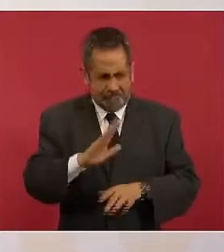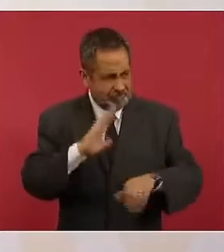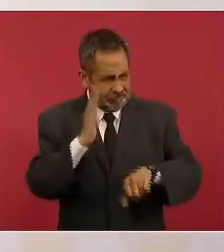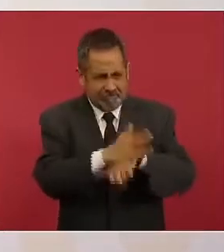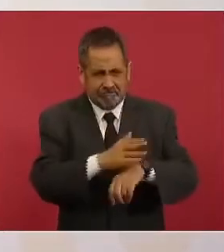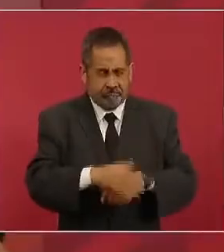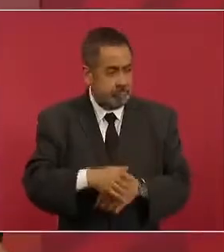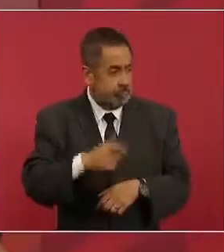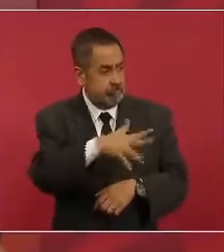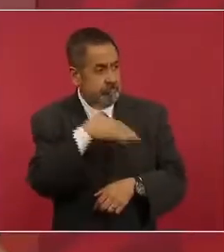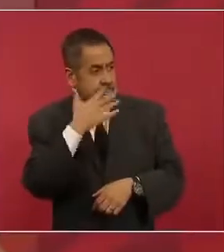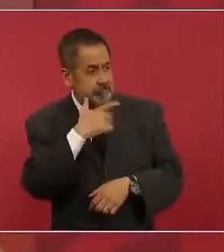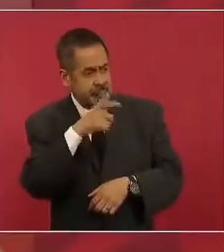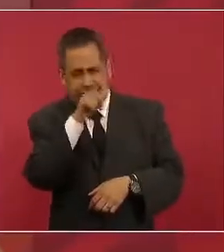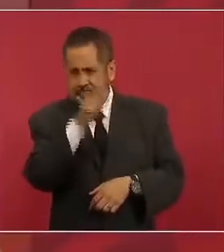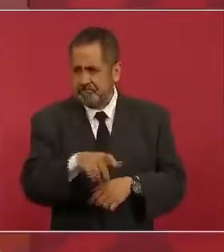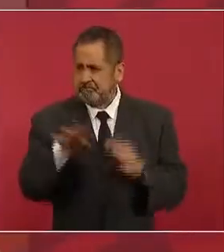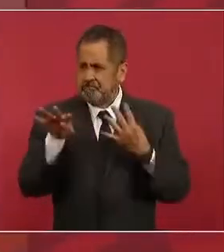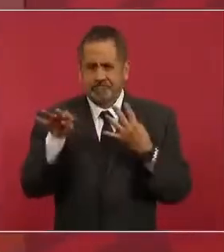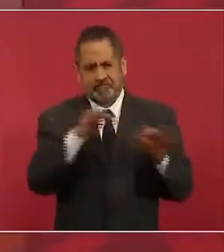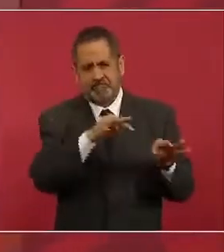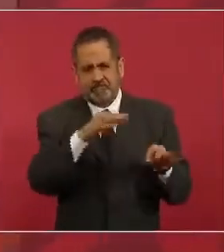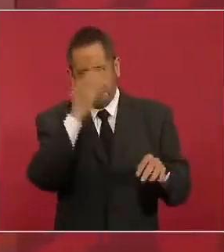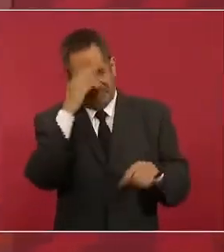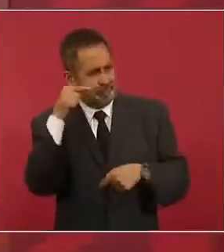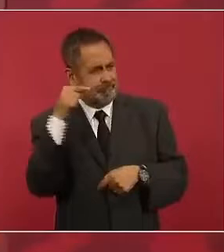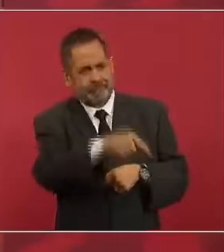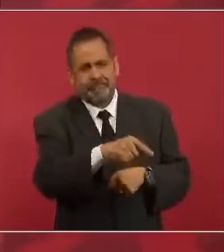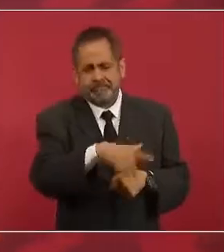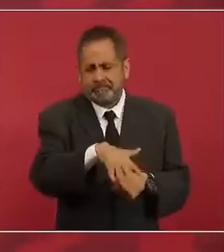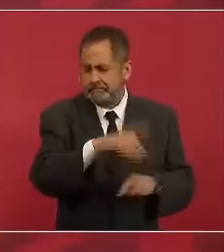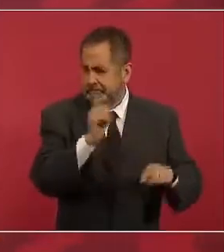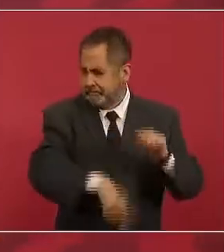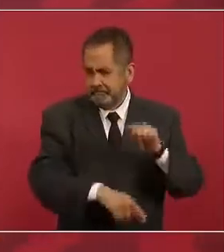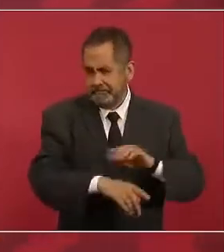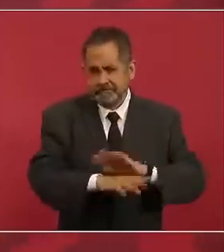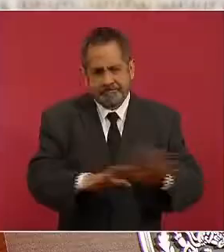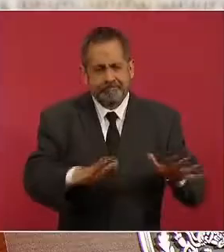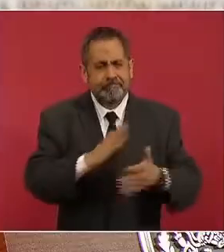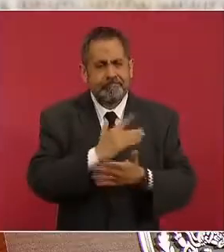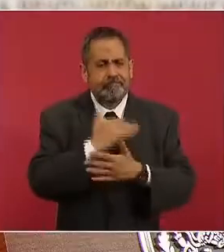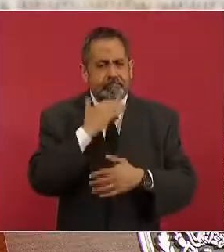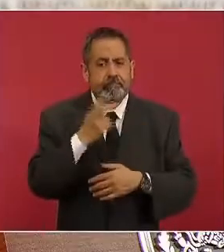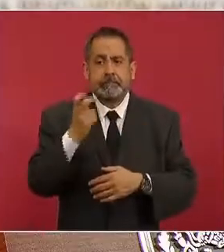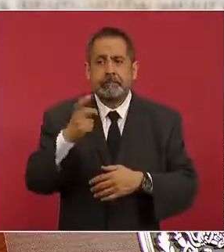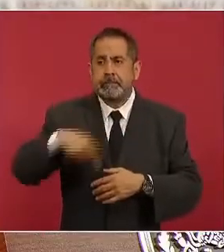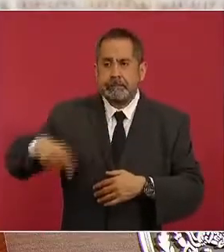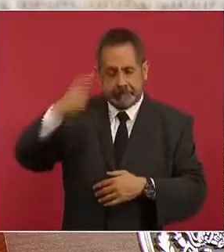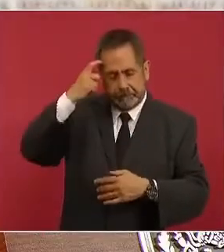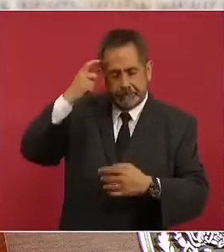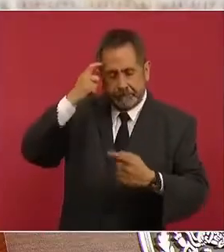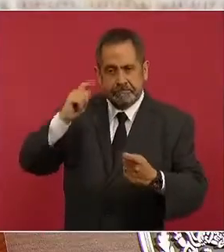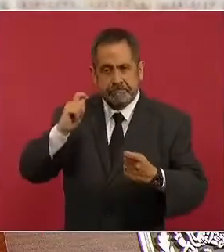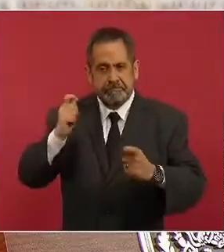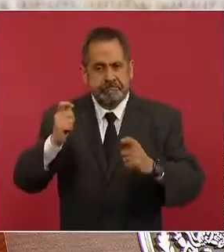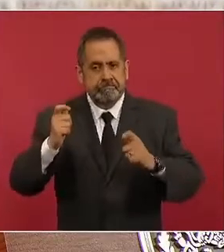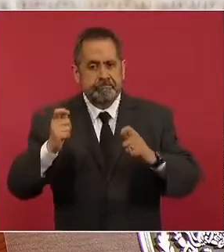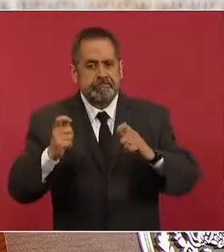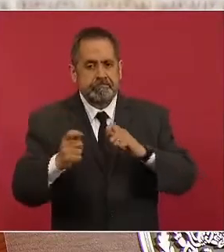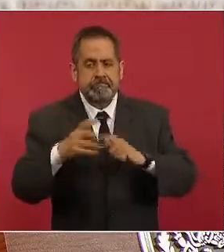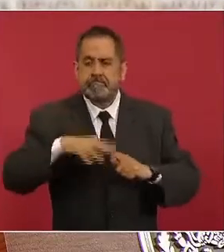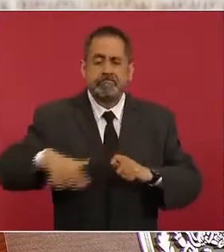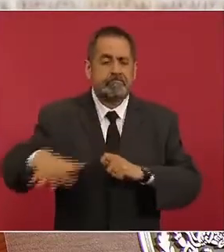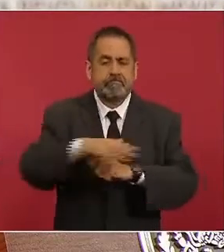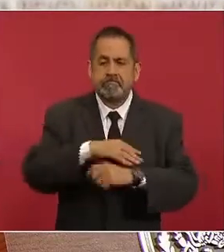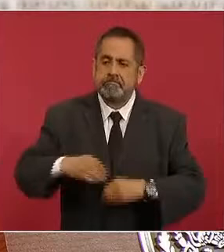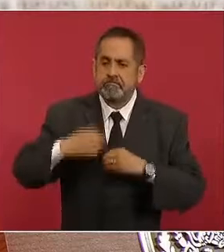Estigmatizar a los corruptos. Porque de ahí va a venir la renovación de la vida